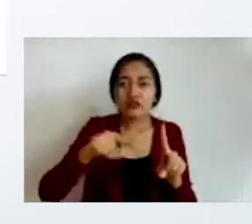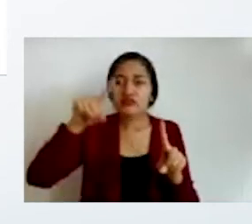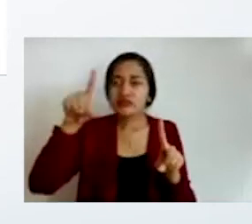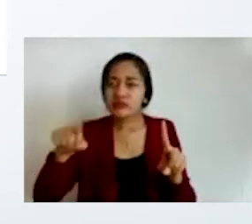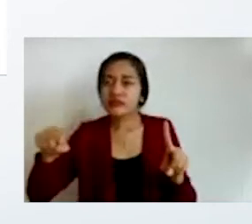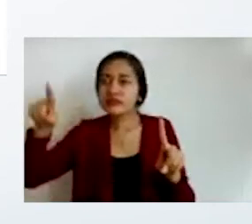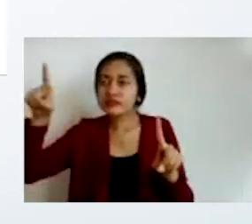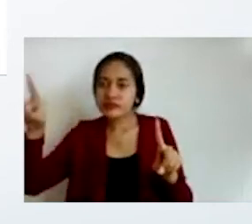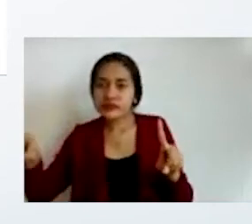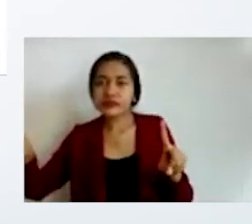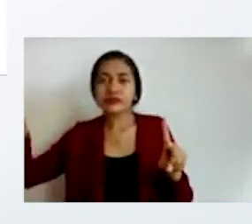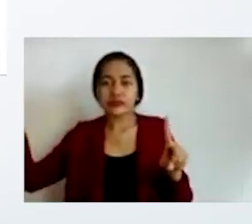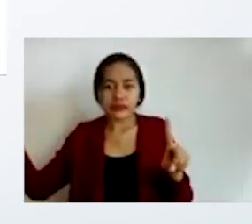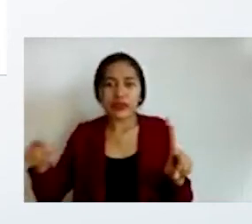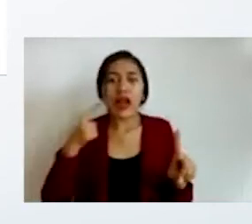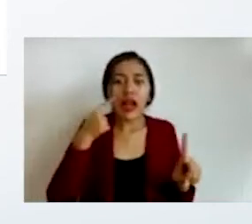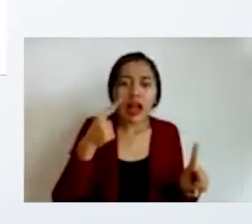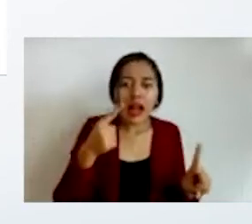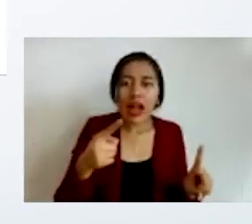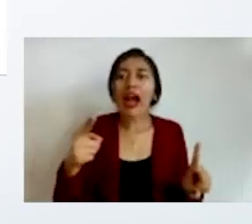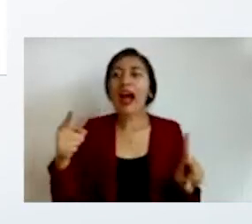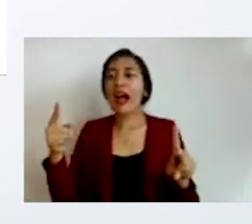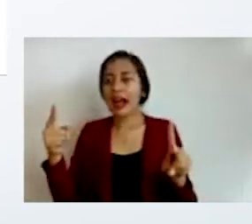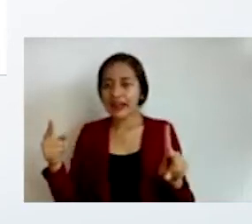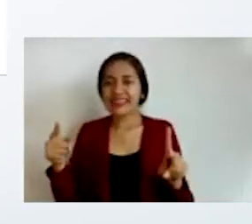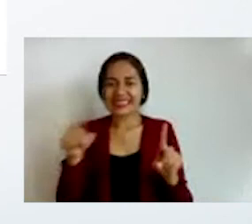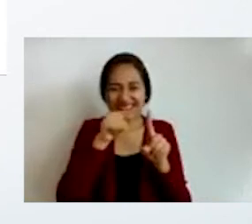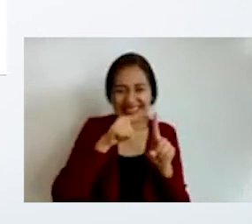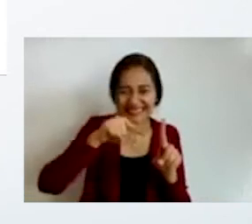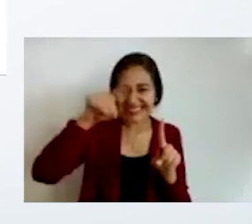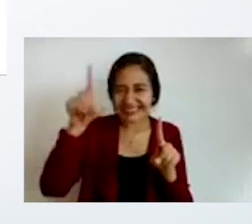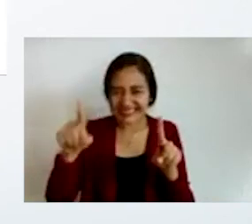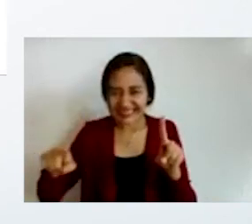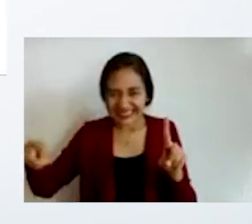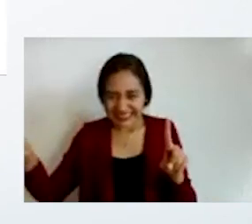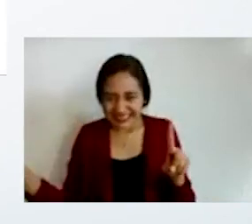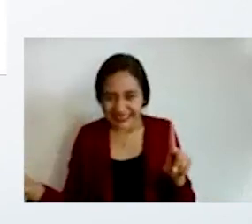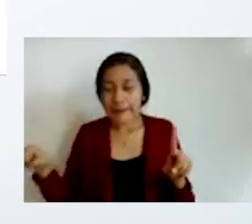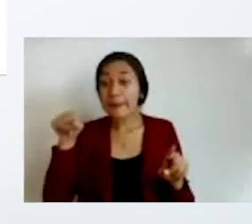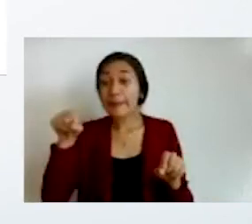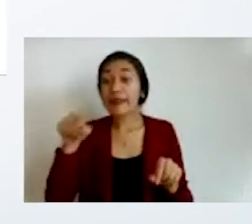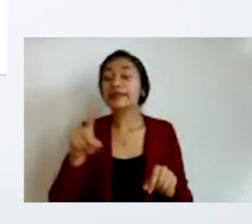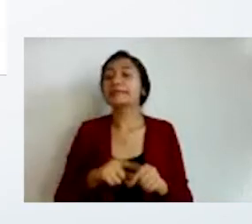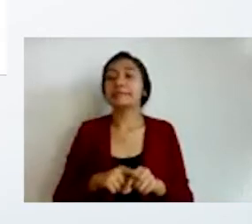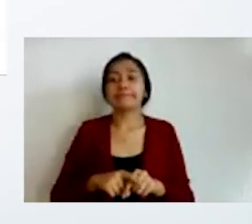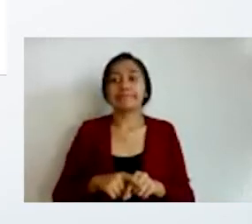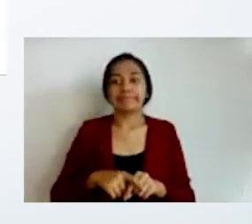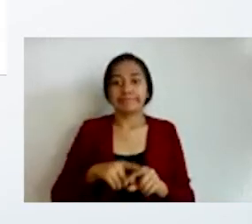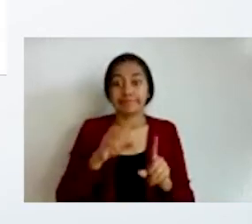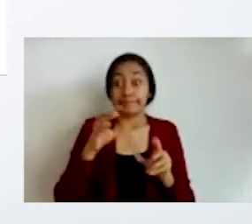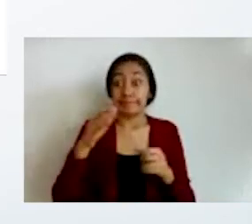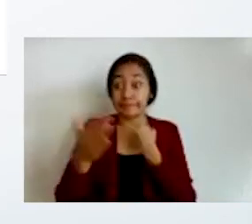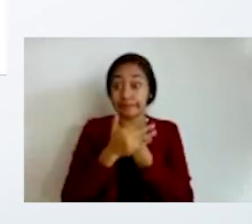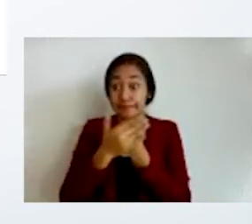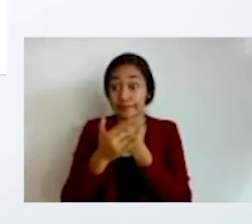de tiempo, como está representado abajo, que es la línea de las X, cómo en un momento cero se contagia